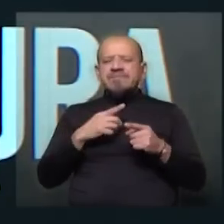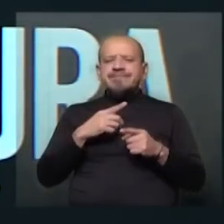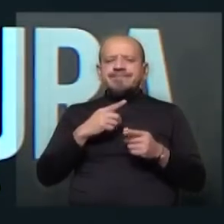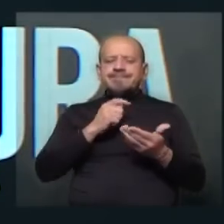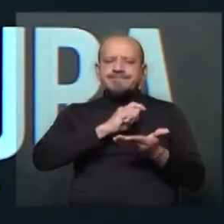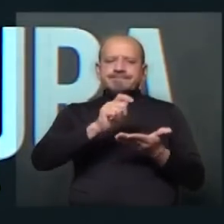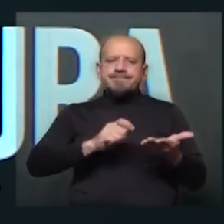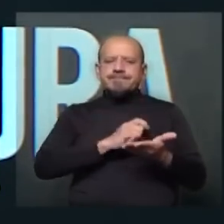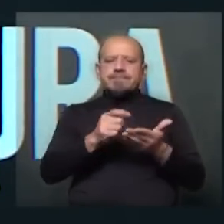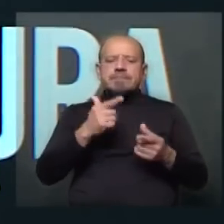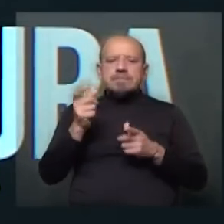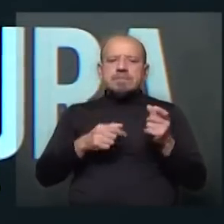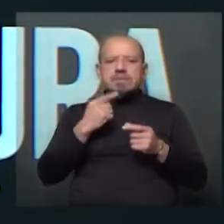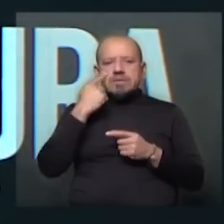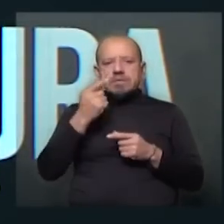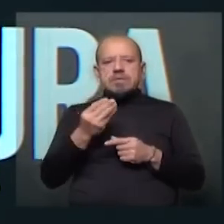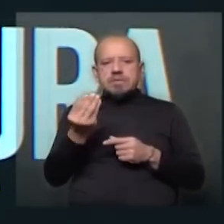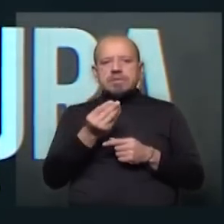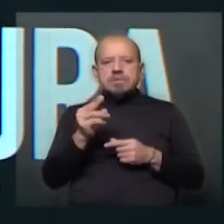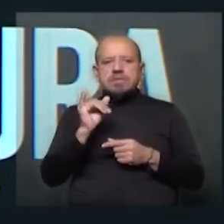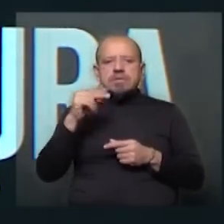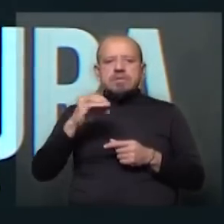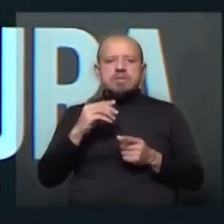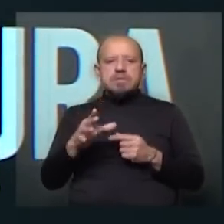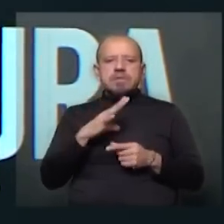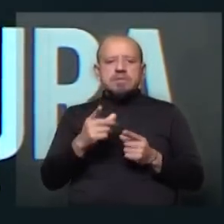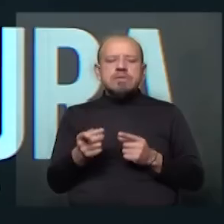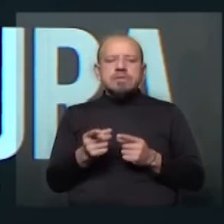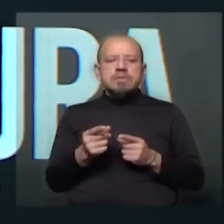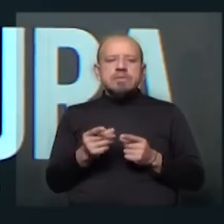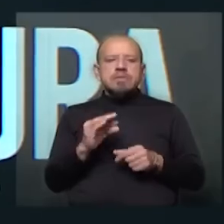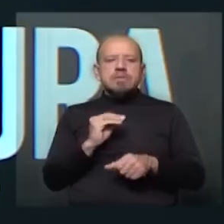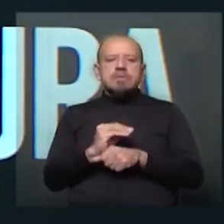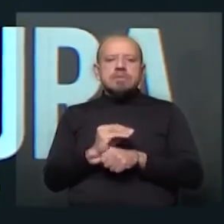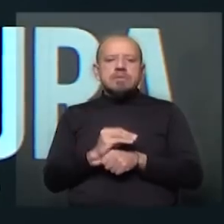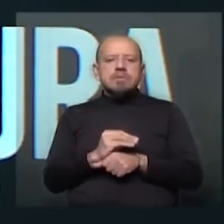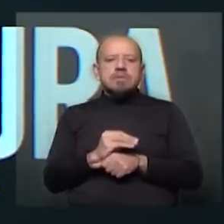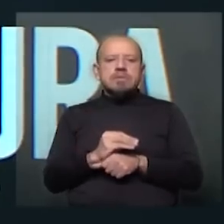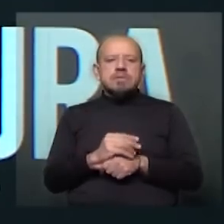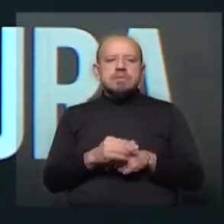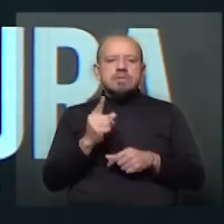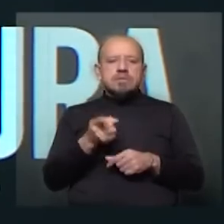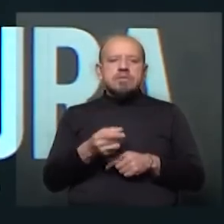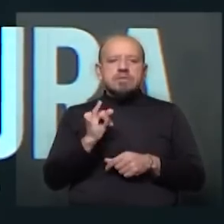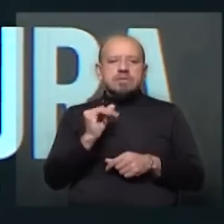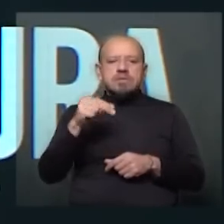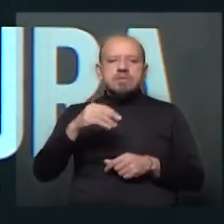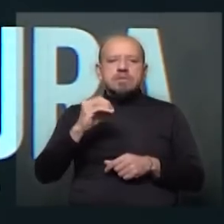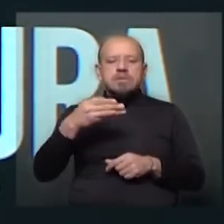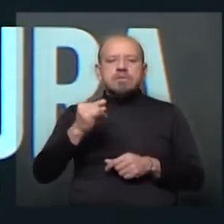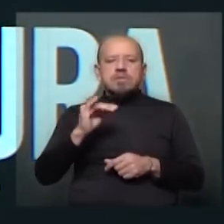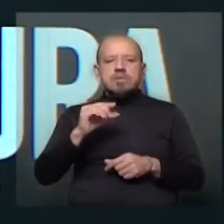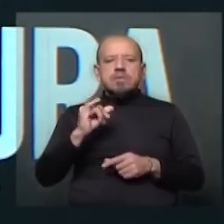dibujantes personas que lo conocieron eh En fin gente de la cultura no sé está Man un shinobi hablando de Mafalda digamos